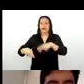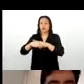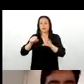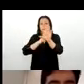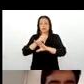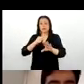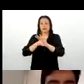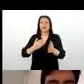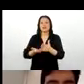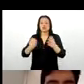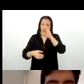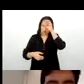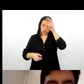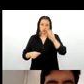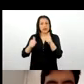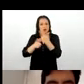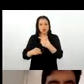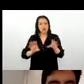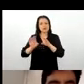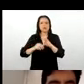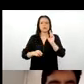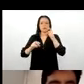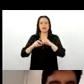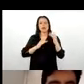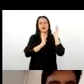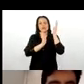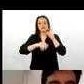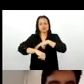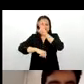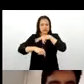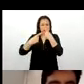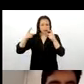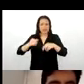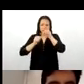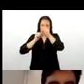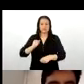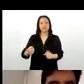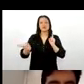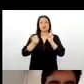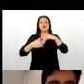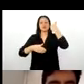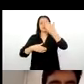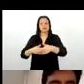Cusco, desarrollado en el marco de la primera rueda interregional destino hasta una próxima oportunidad.